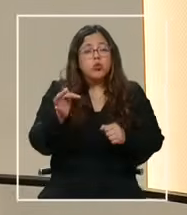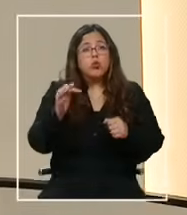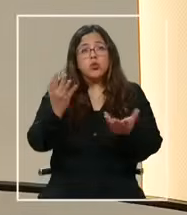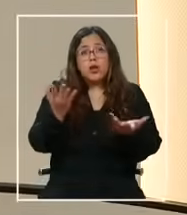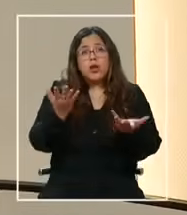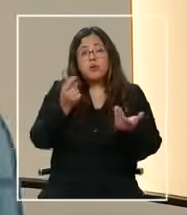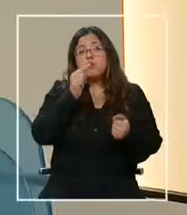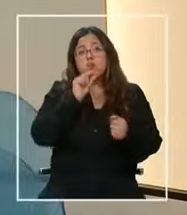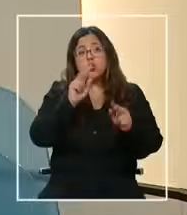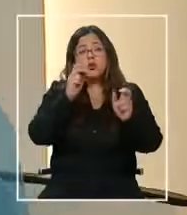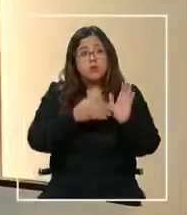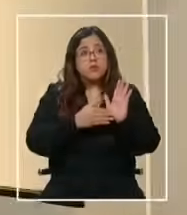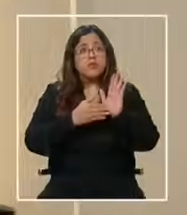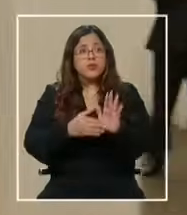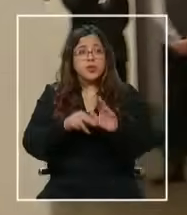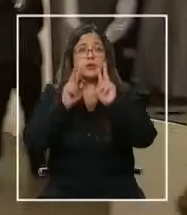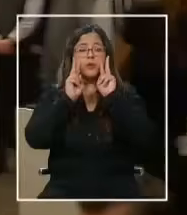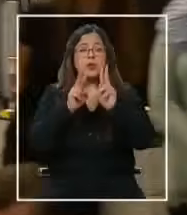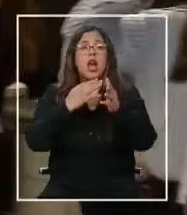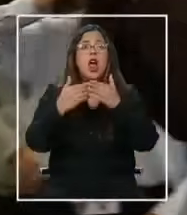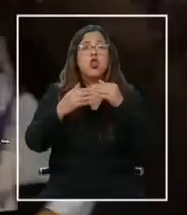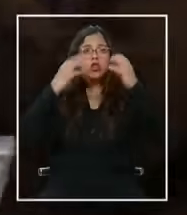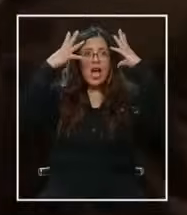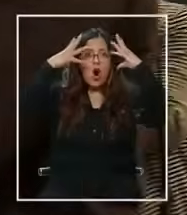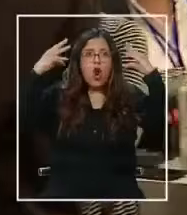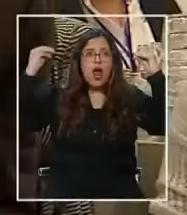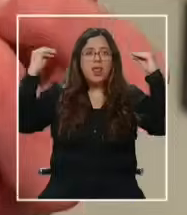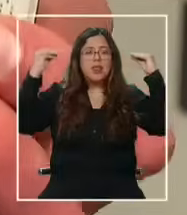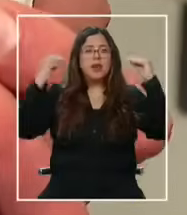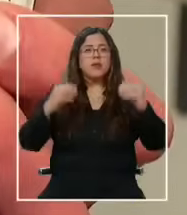cercano la demostración la apreciamos en Países